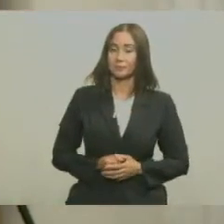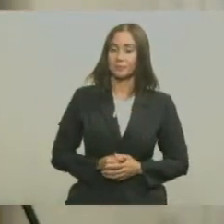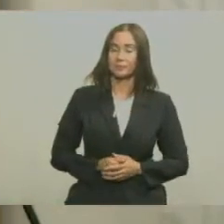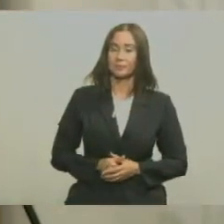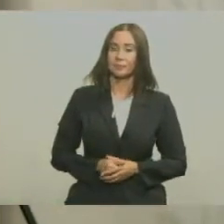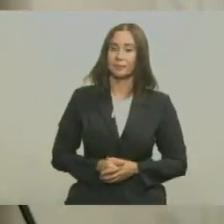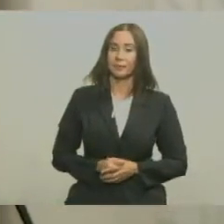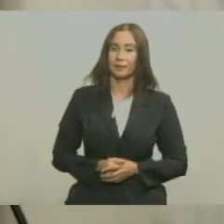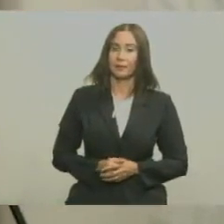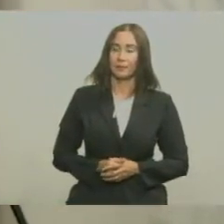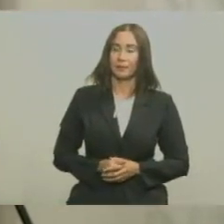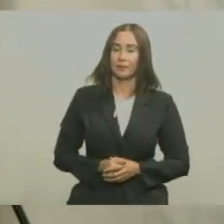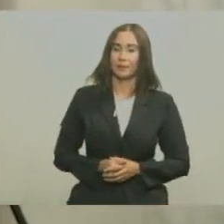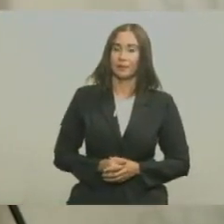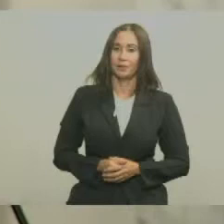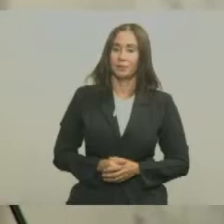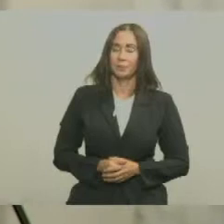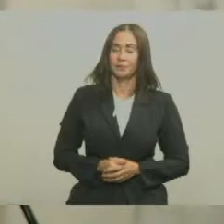Sí, la mascarilla.